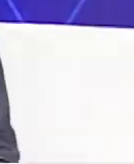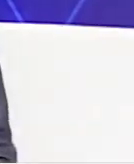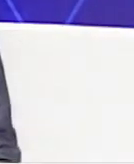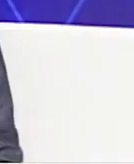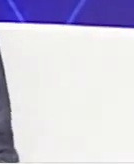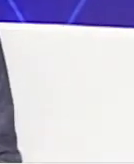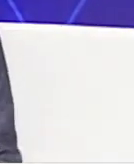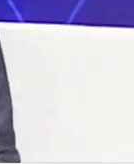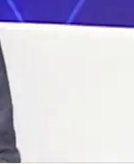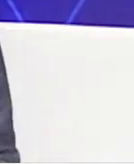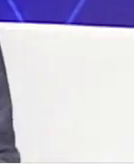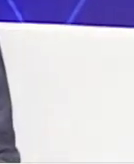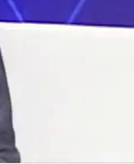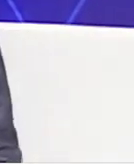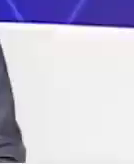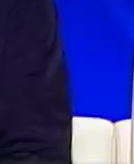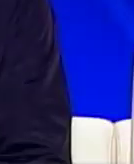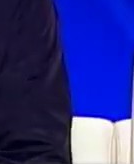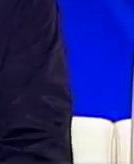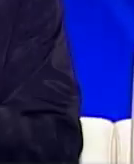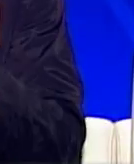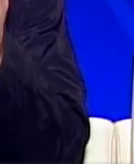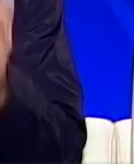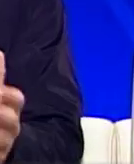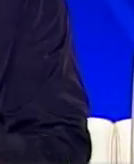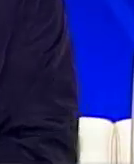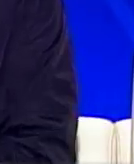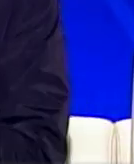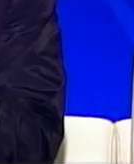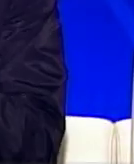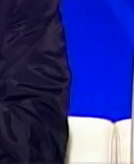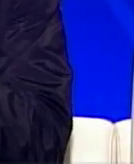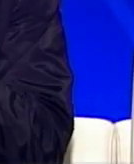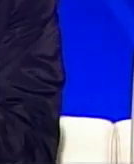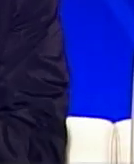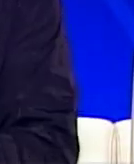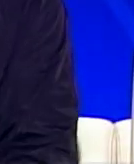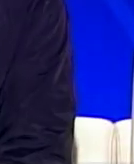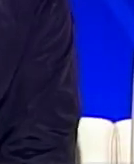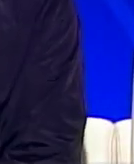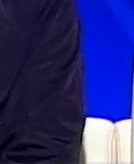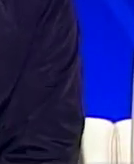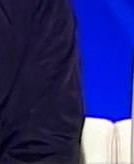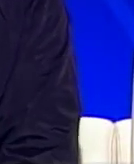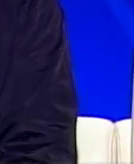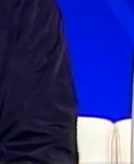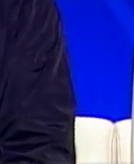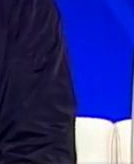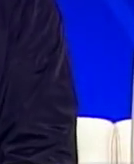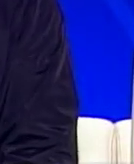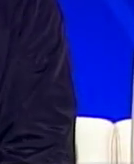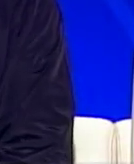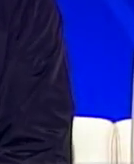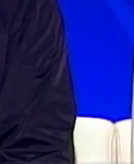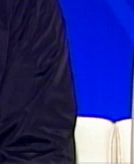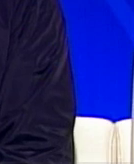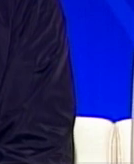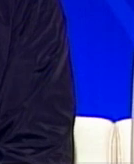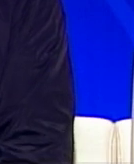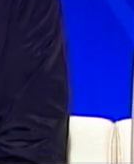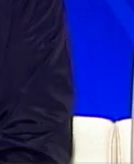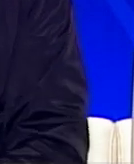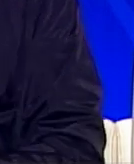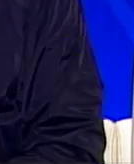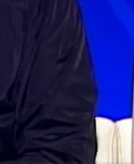mirandino. Terminó el tiempo. Gracias Muchas por haber gracias. Venido. Muchas gracias. Lo invitamos a votar abajo, a la izquierda, este domingo 15 de octubre. Así despedimos